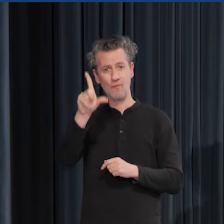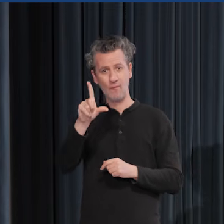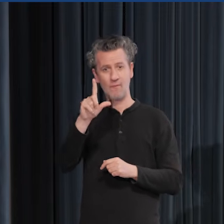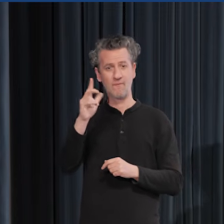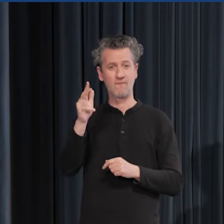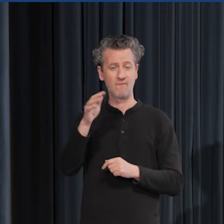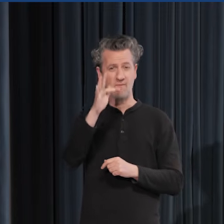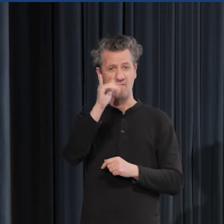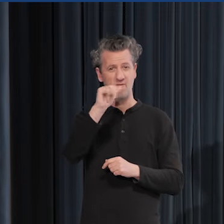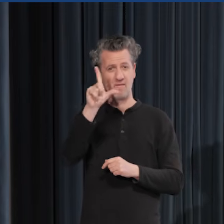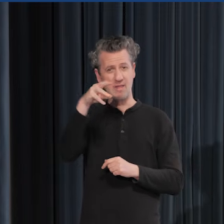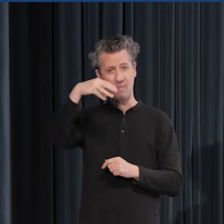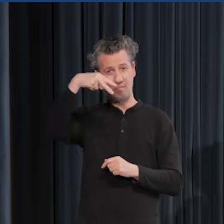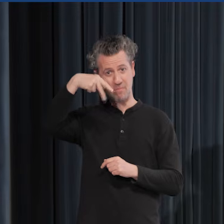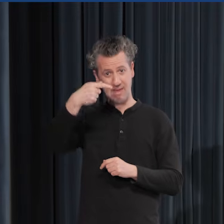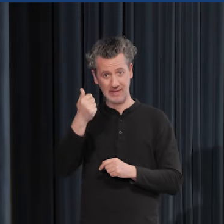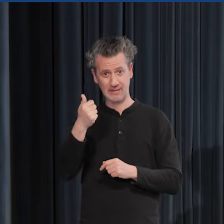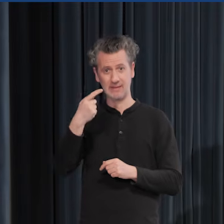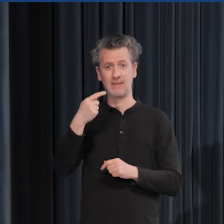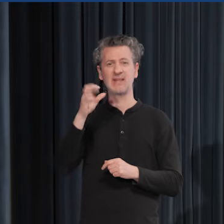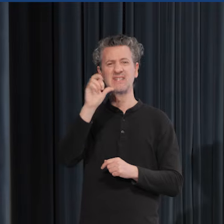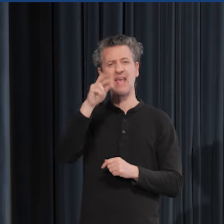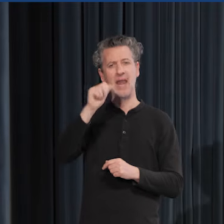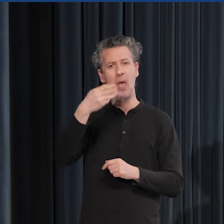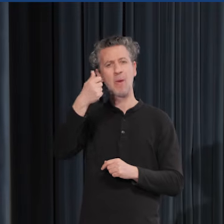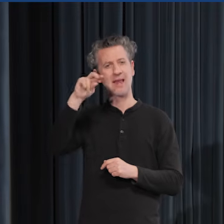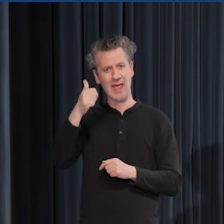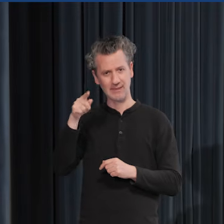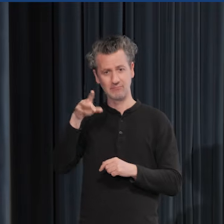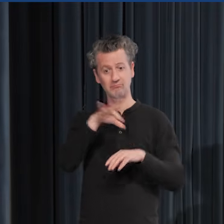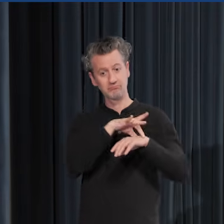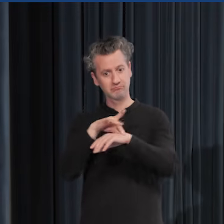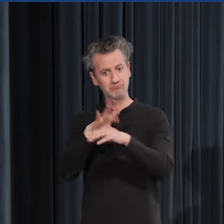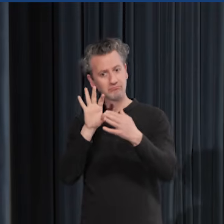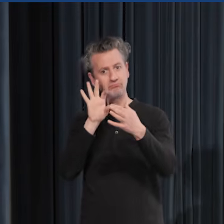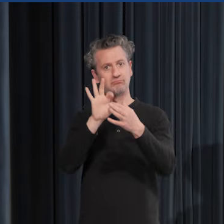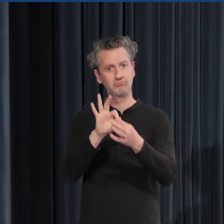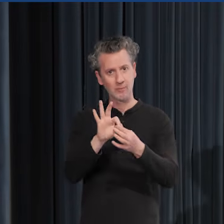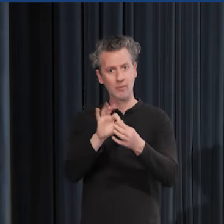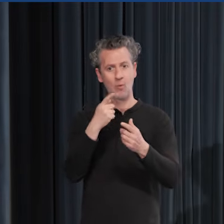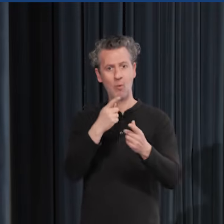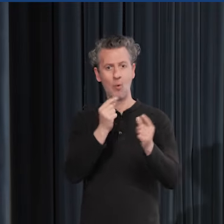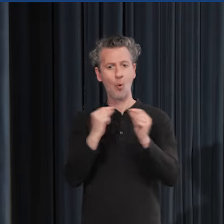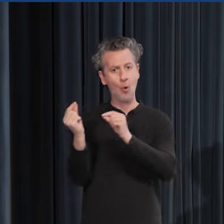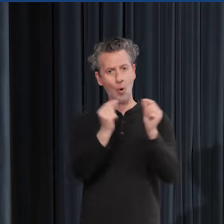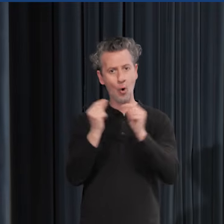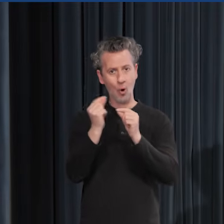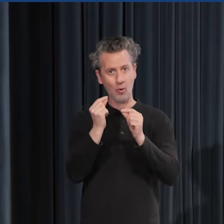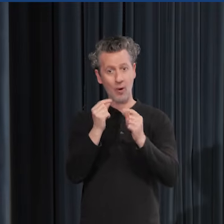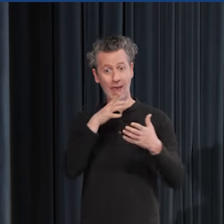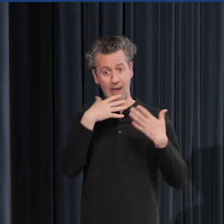Banack, que nos servirá como hilo conductor en un coloquio que vamos a realizar